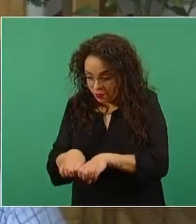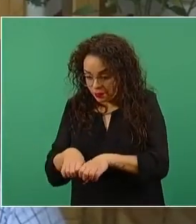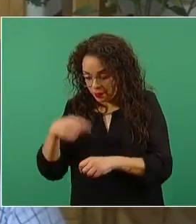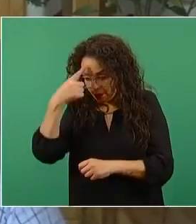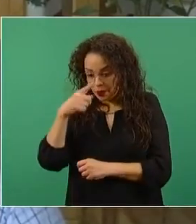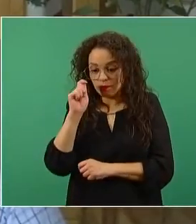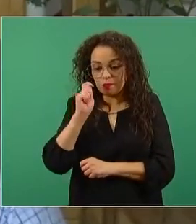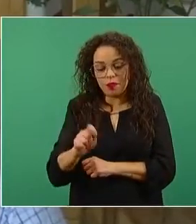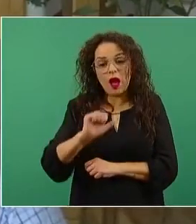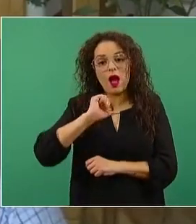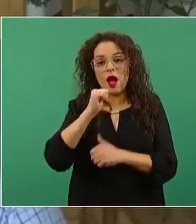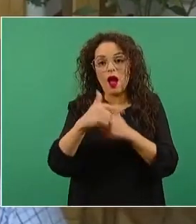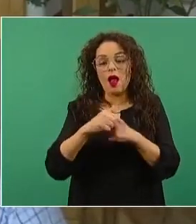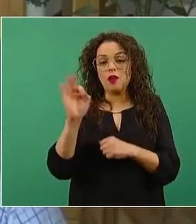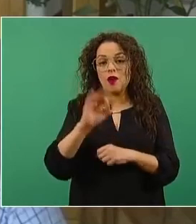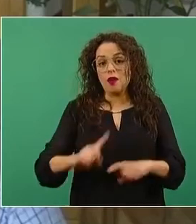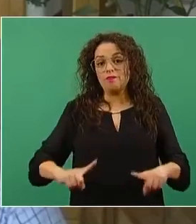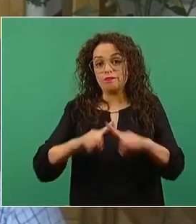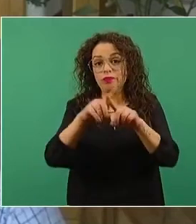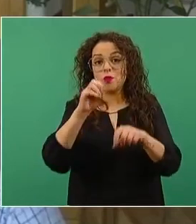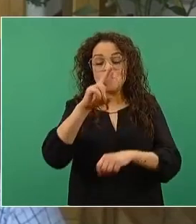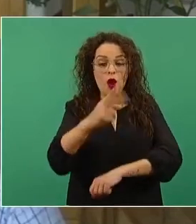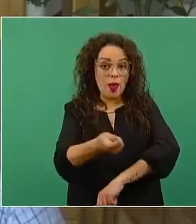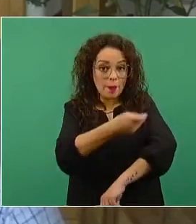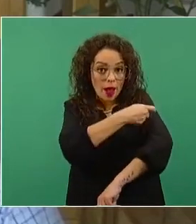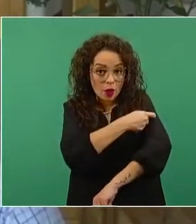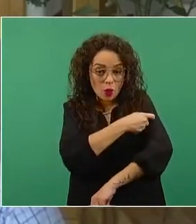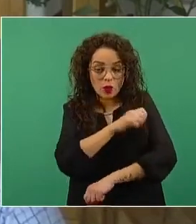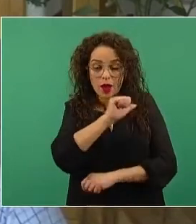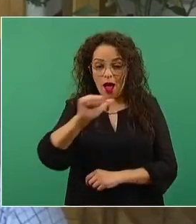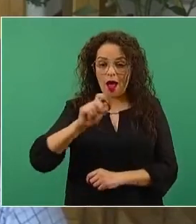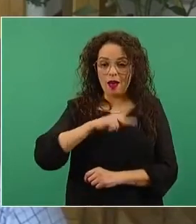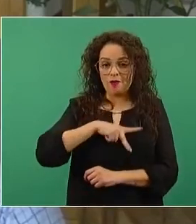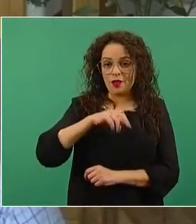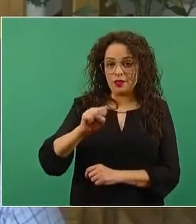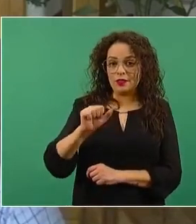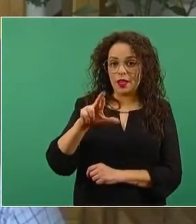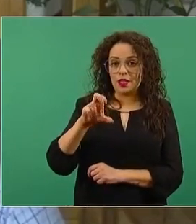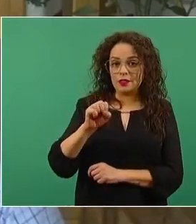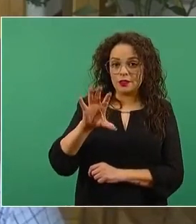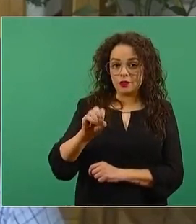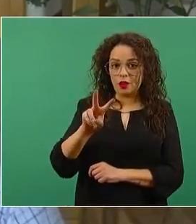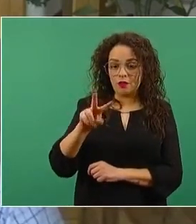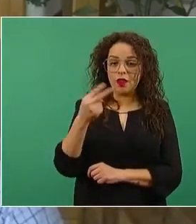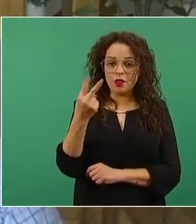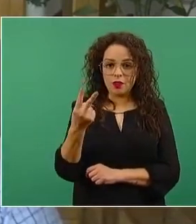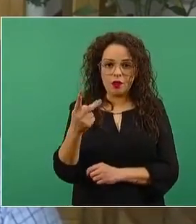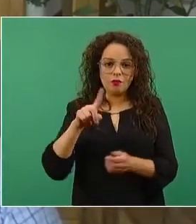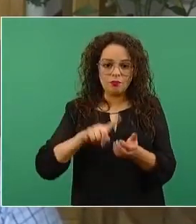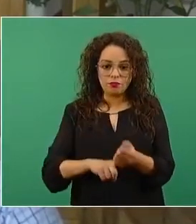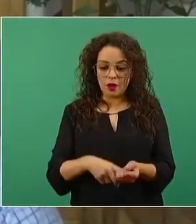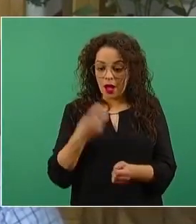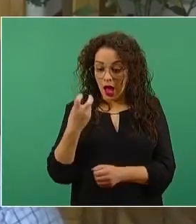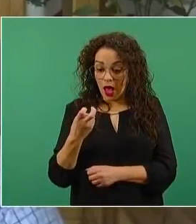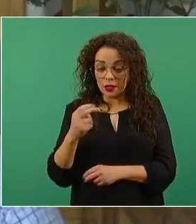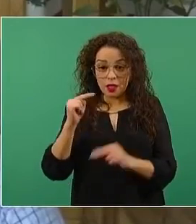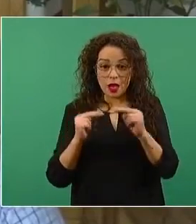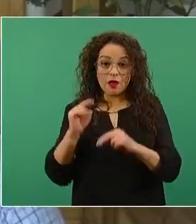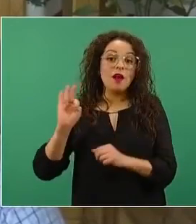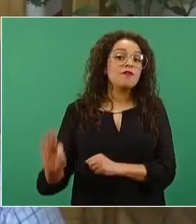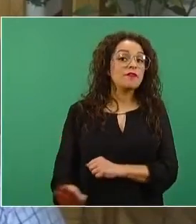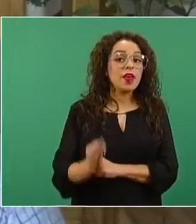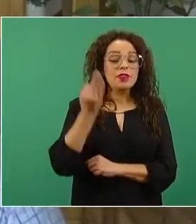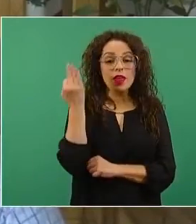virus SARS-CoV-2 está integrado en estas fechas solamente en el nivel federal, es decir, el nivel federal es